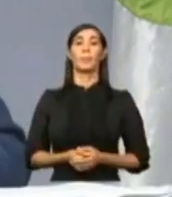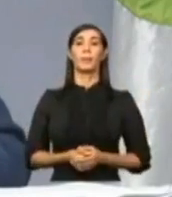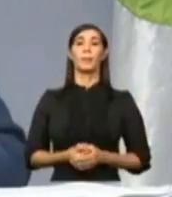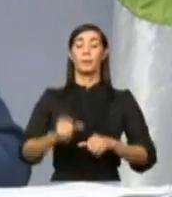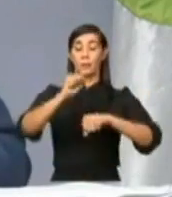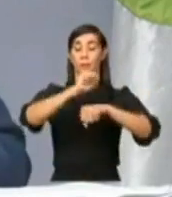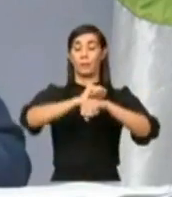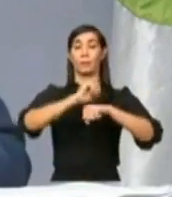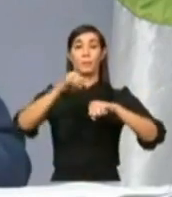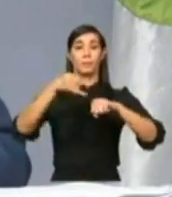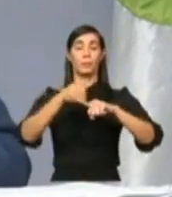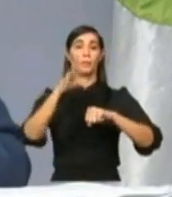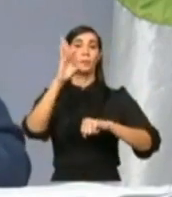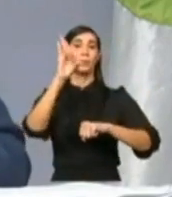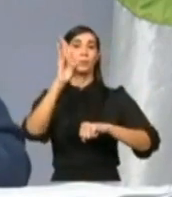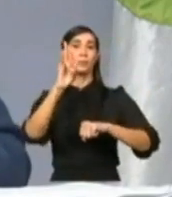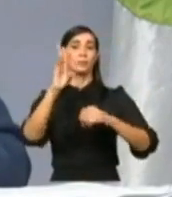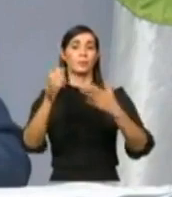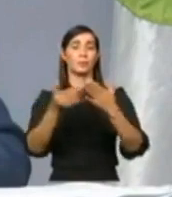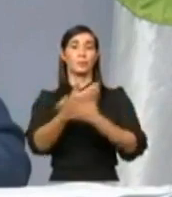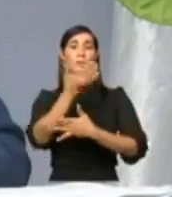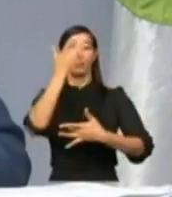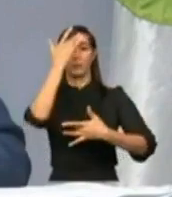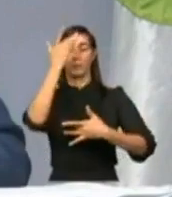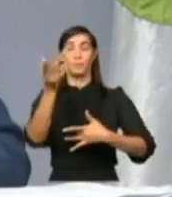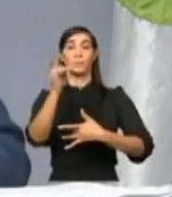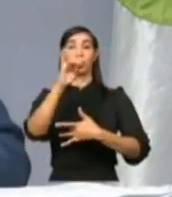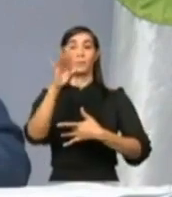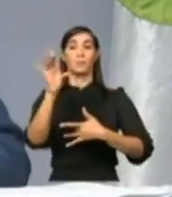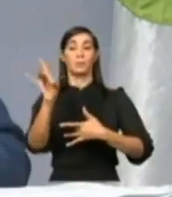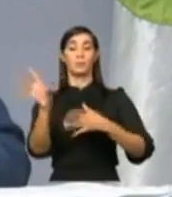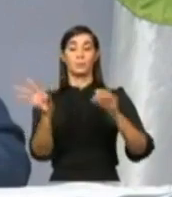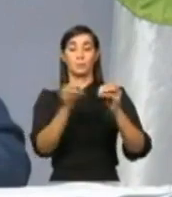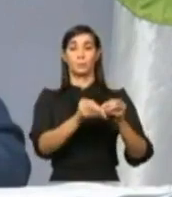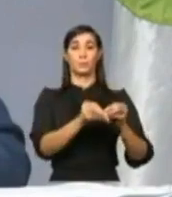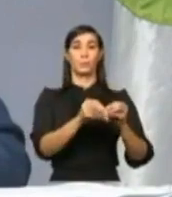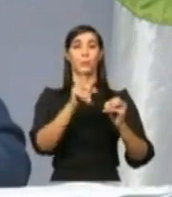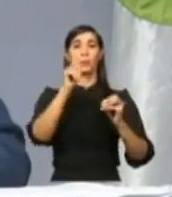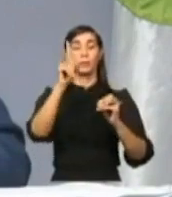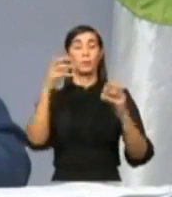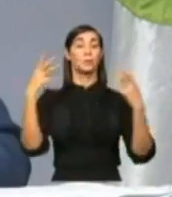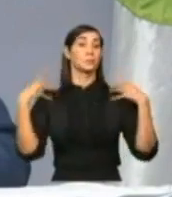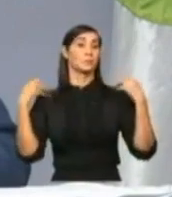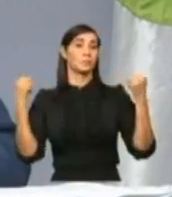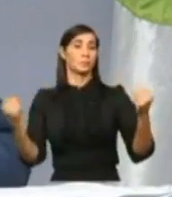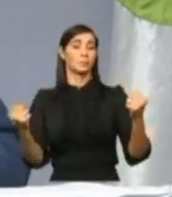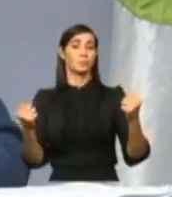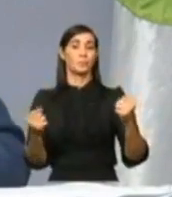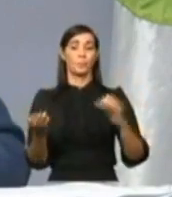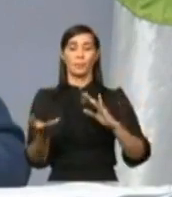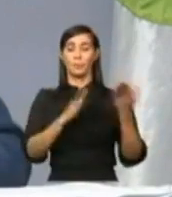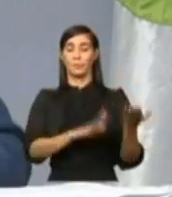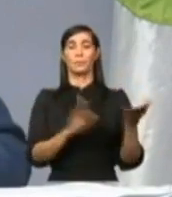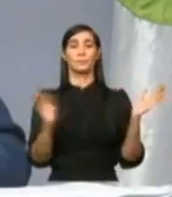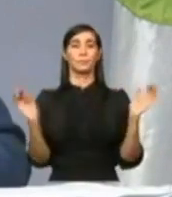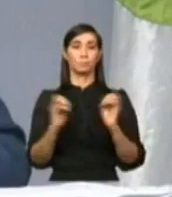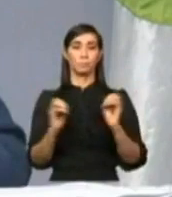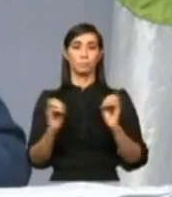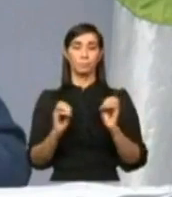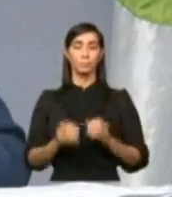Juan, 7 casos nuevos, 28 acumulados, 1 recuperado, 0